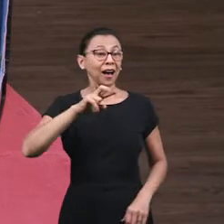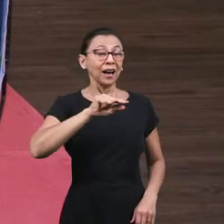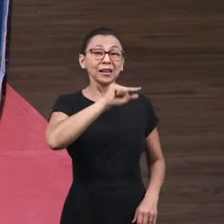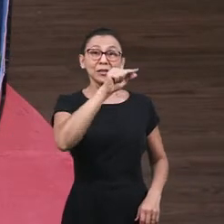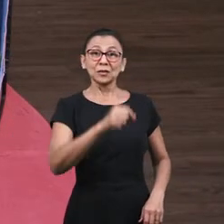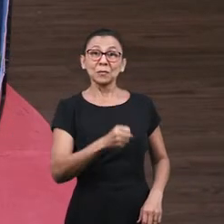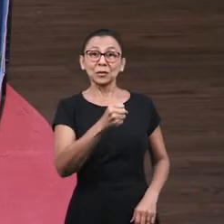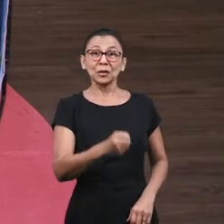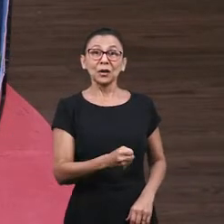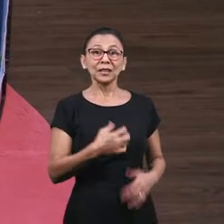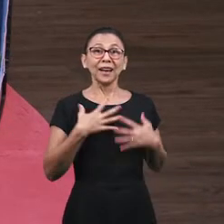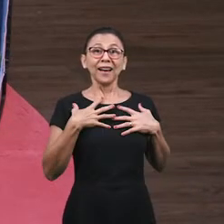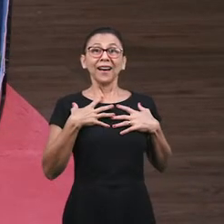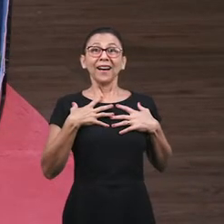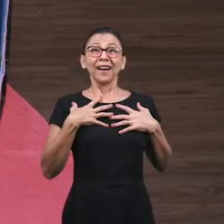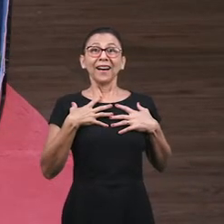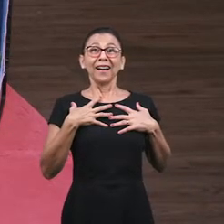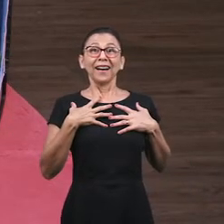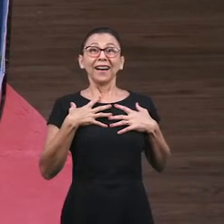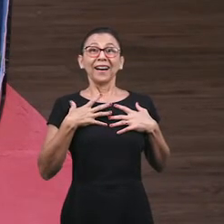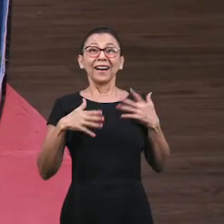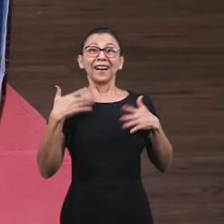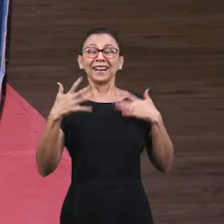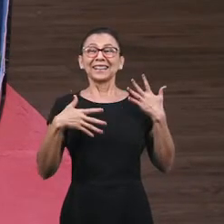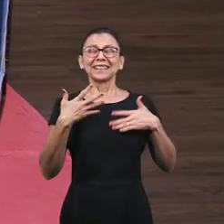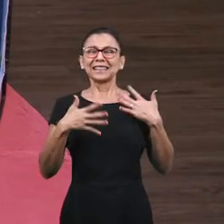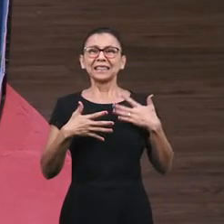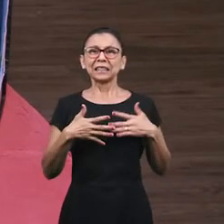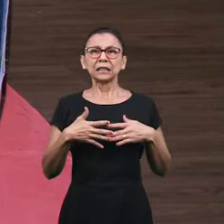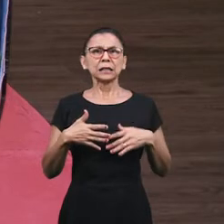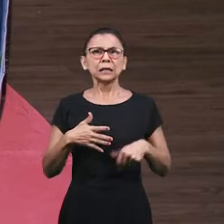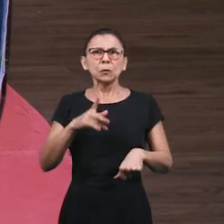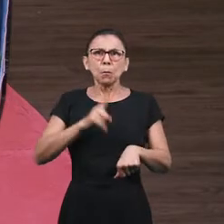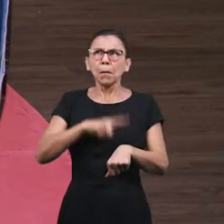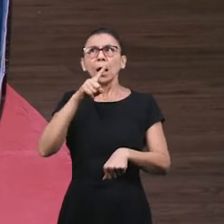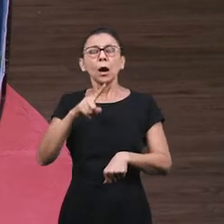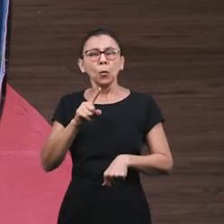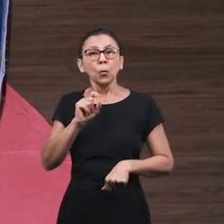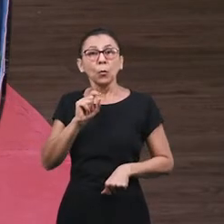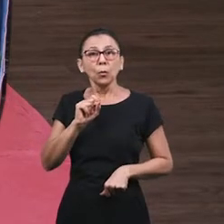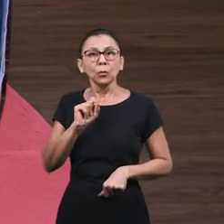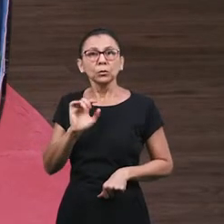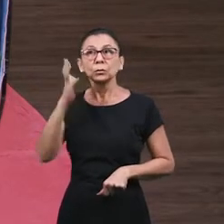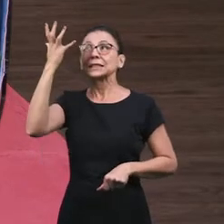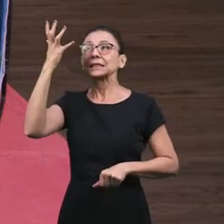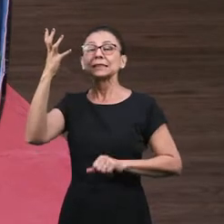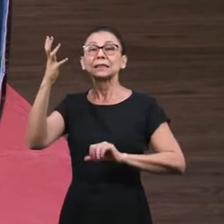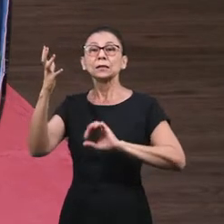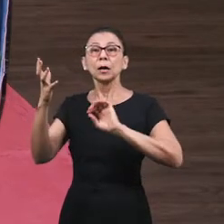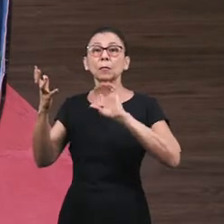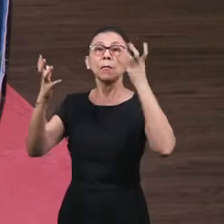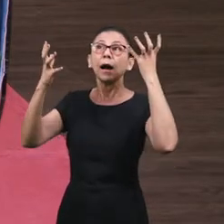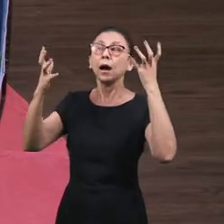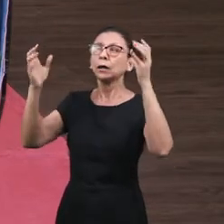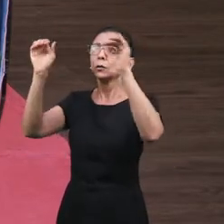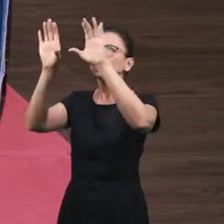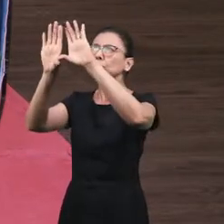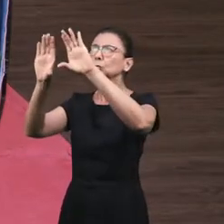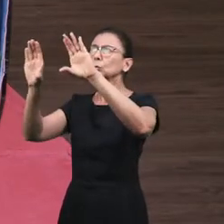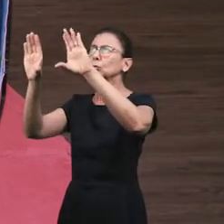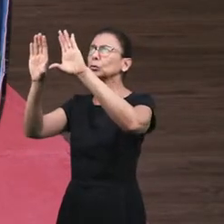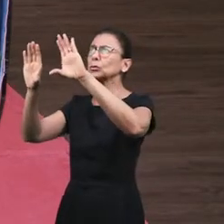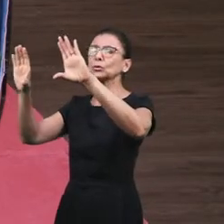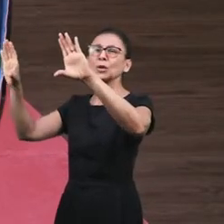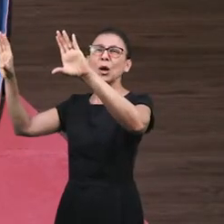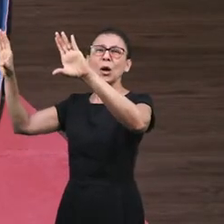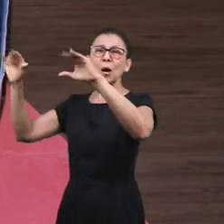y se quedaron felices. Y en aquella misma hora, ¿saben qué sucedió, niños? En el cielo apareció